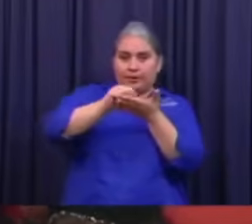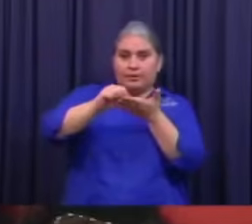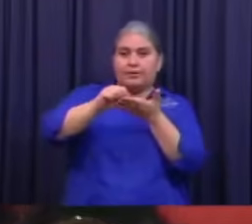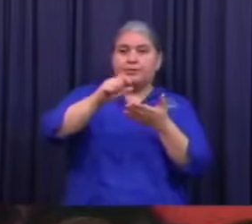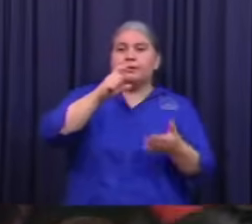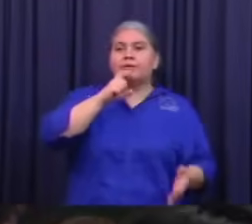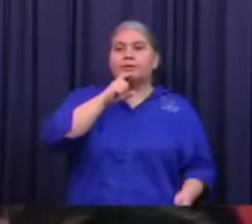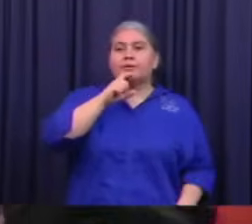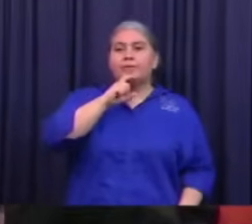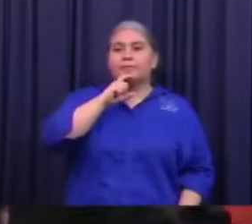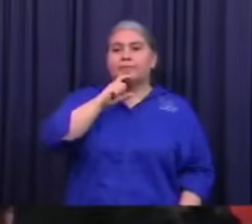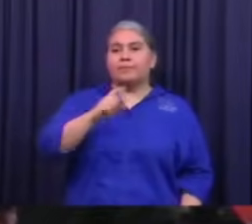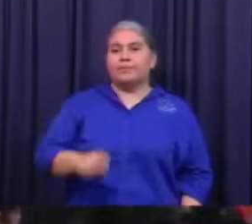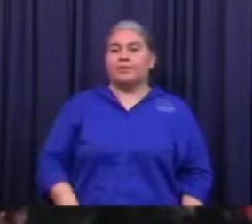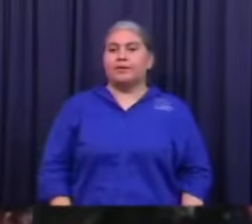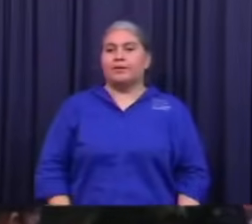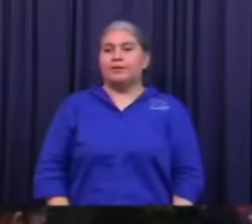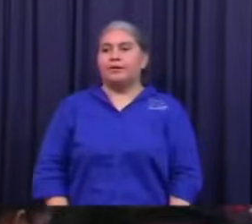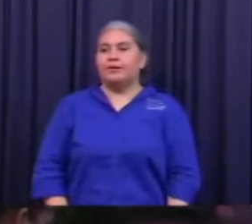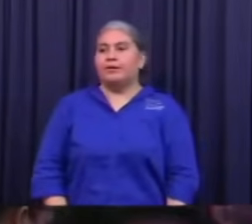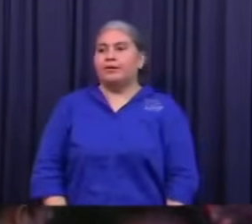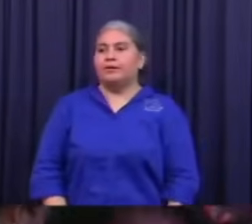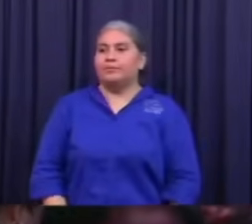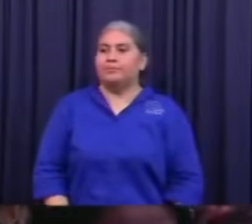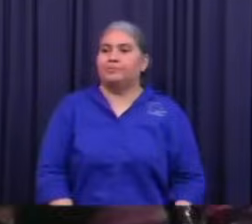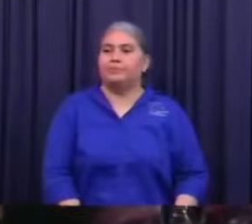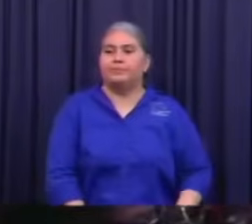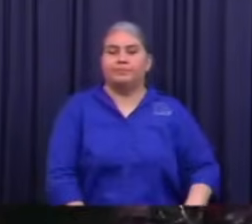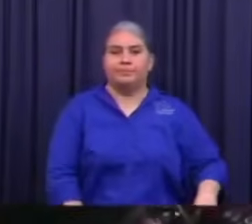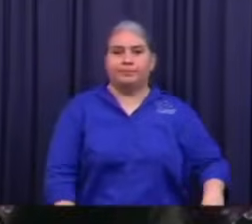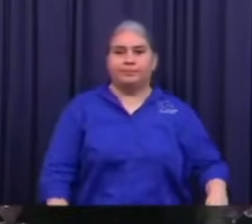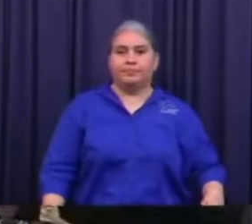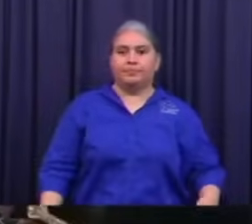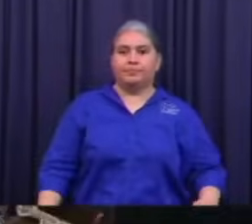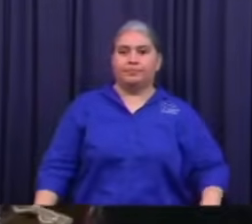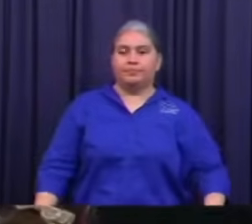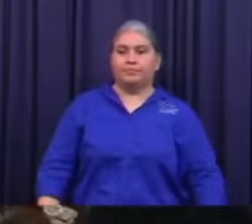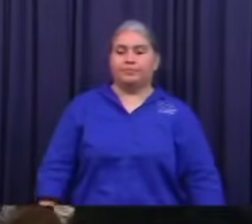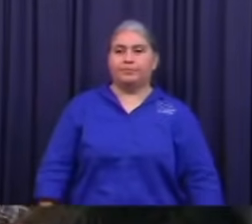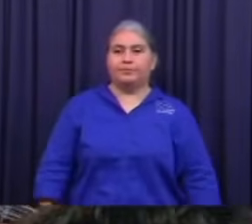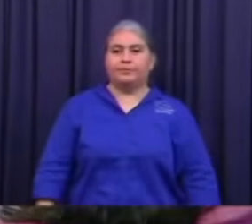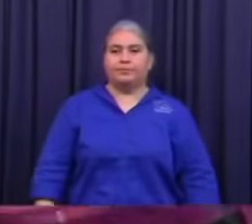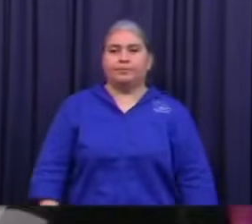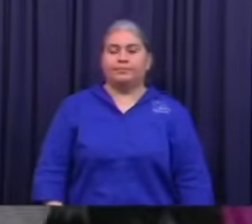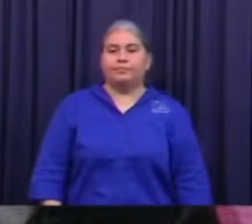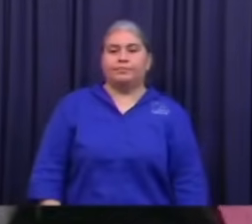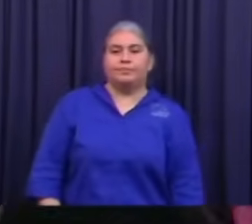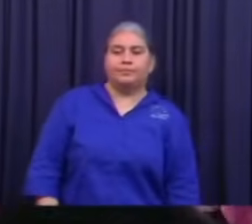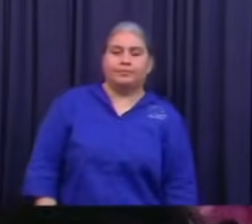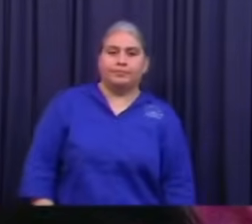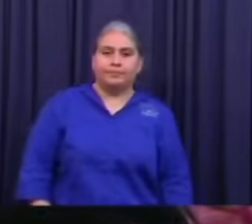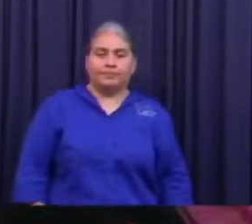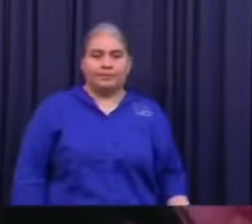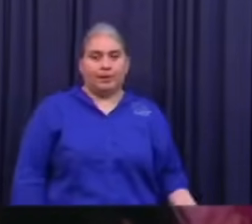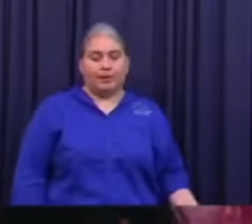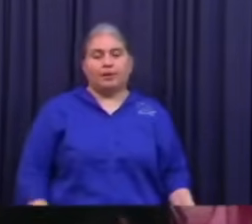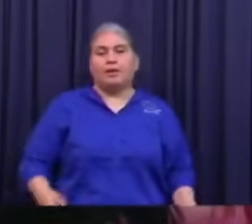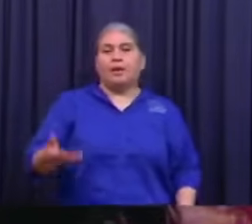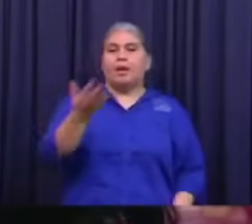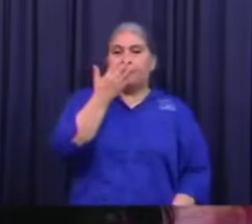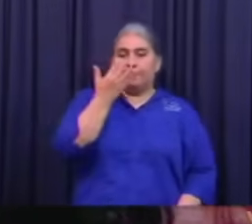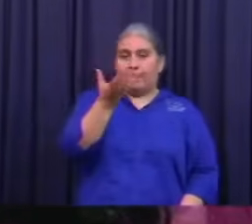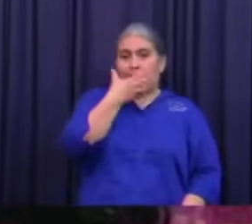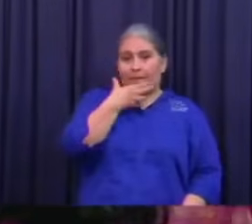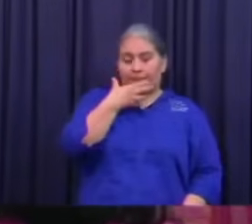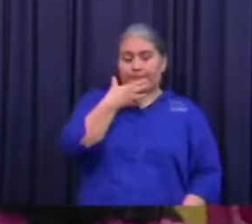hermanos de la alabanza mis hermanos eh que están con los elementos me ayudan hoy lo que